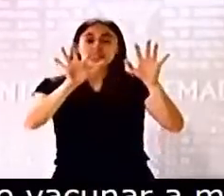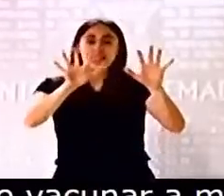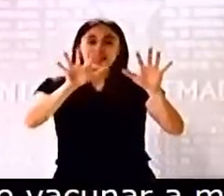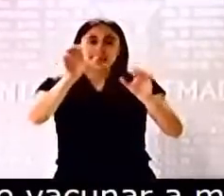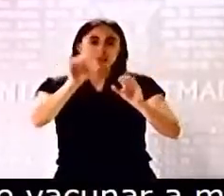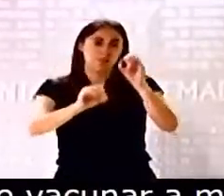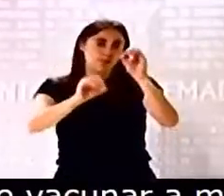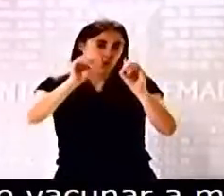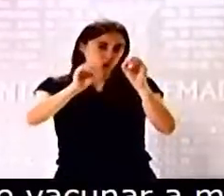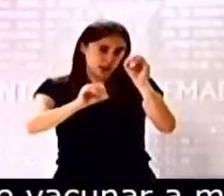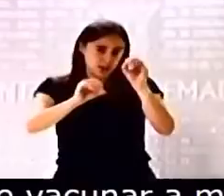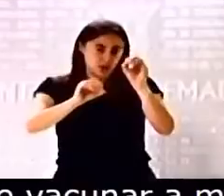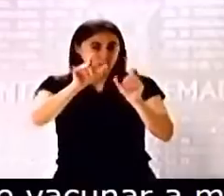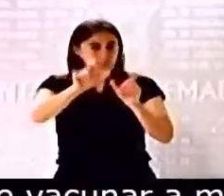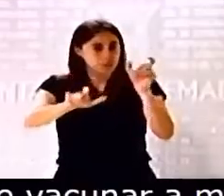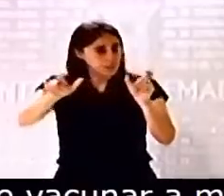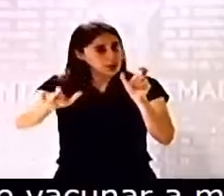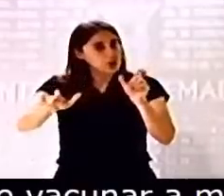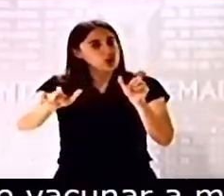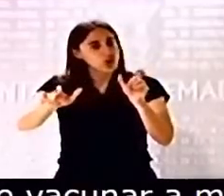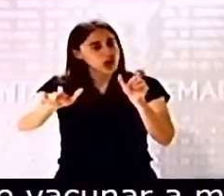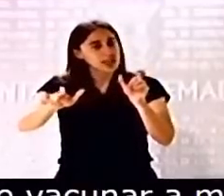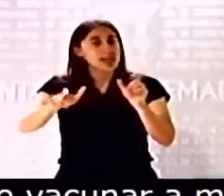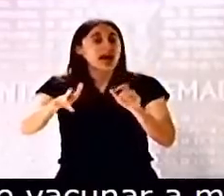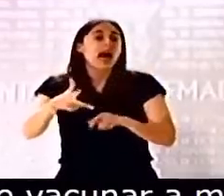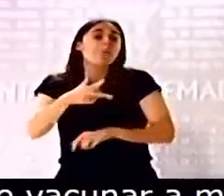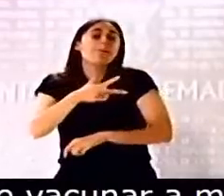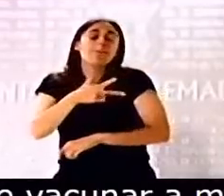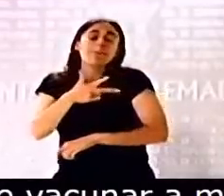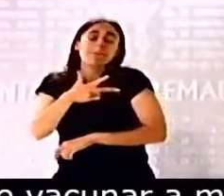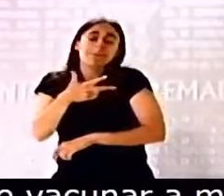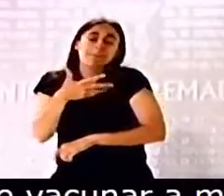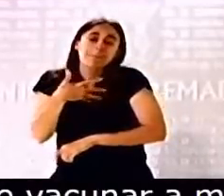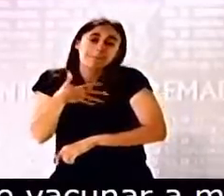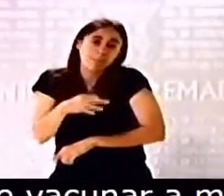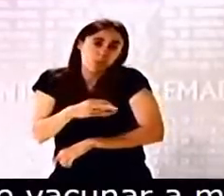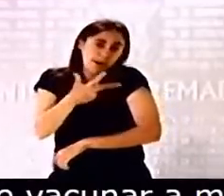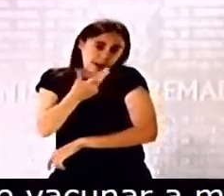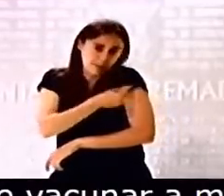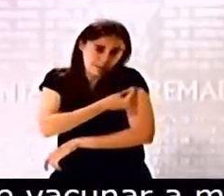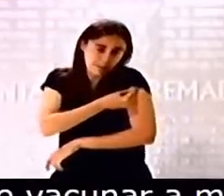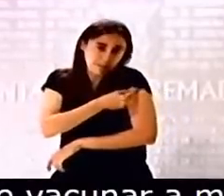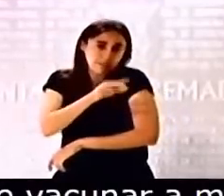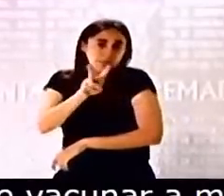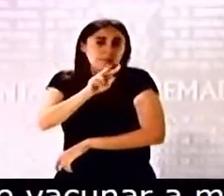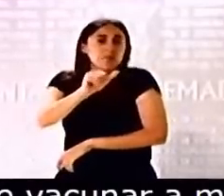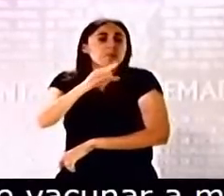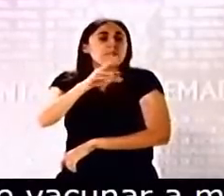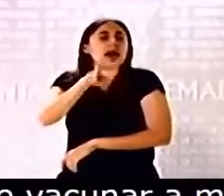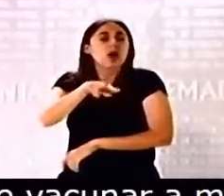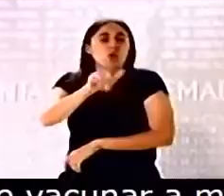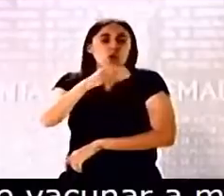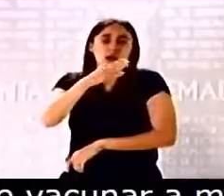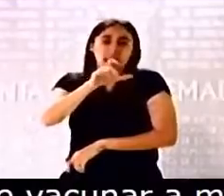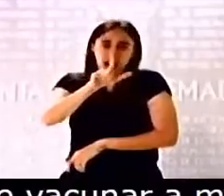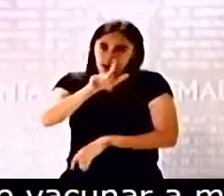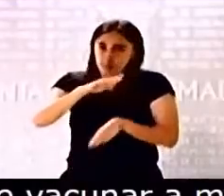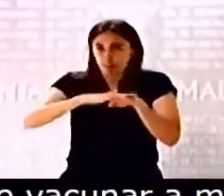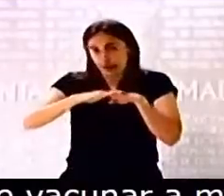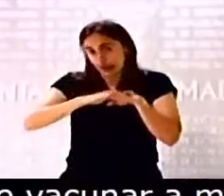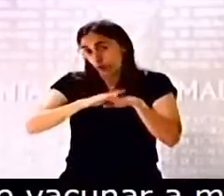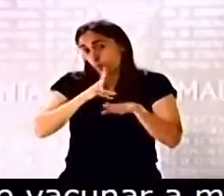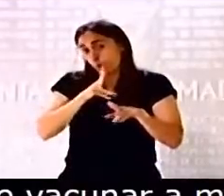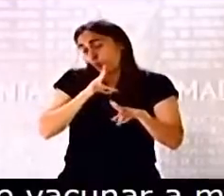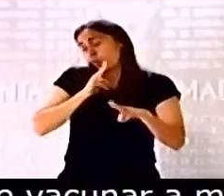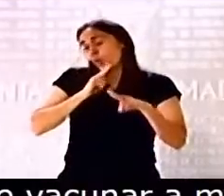vacunable de Extremadura, permítanme la expresión de vacunable, y estamos acometiendo los